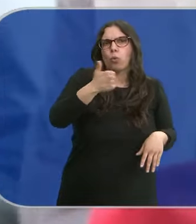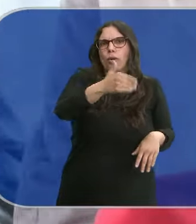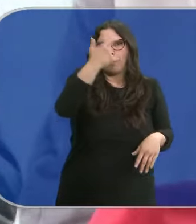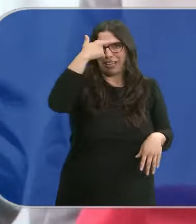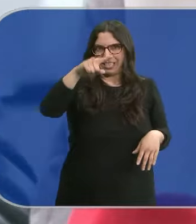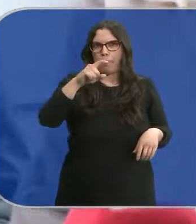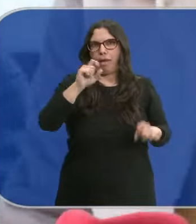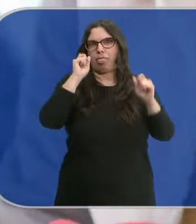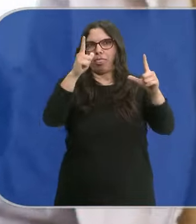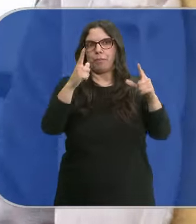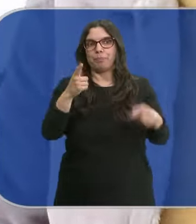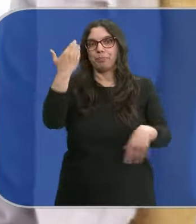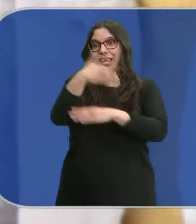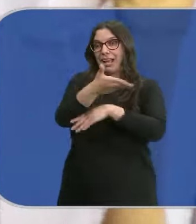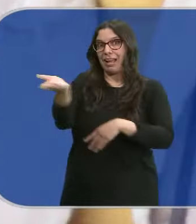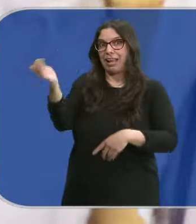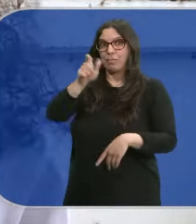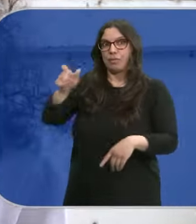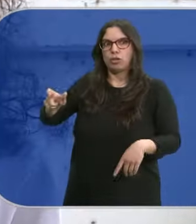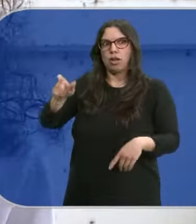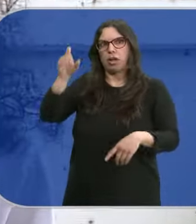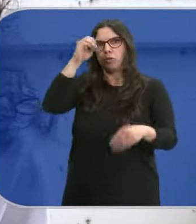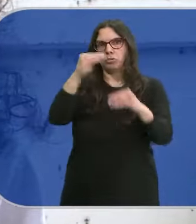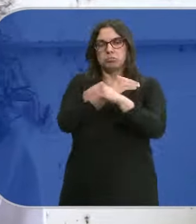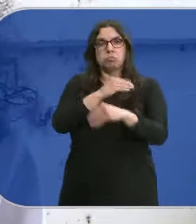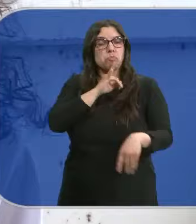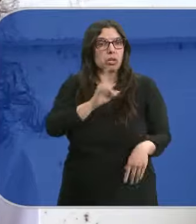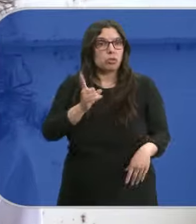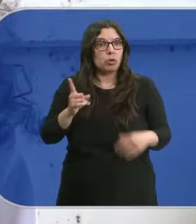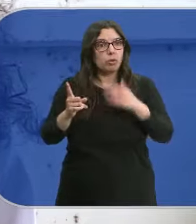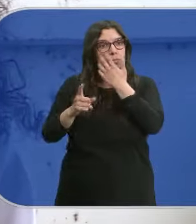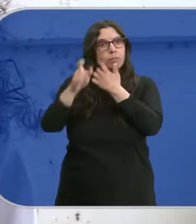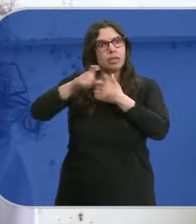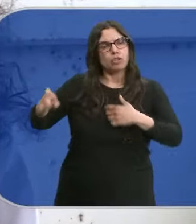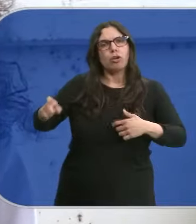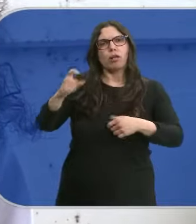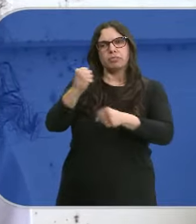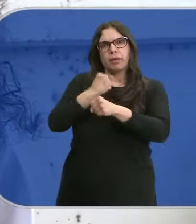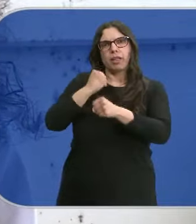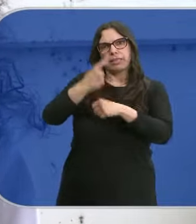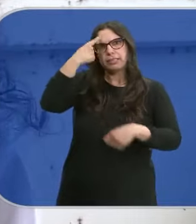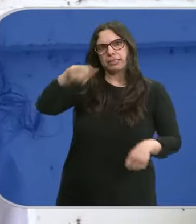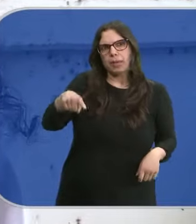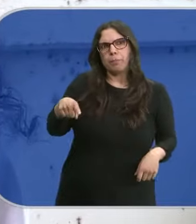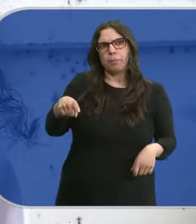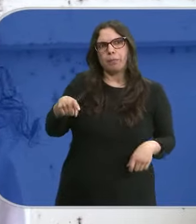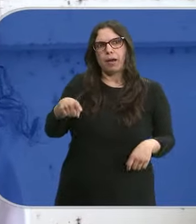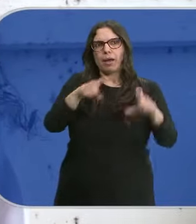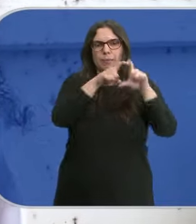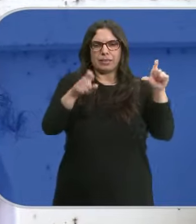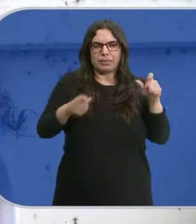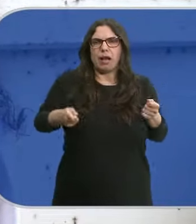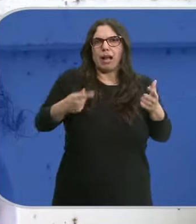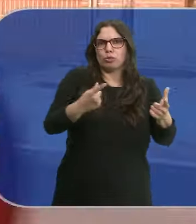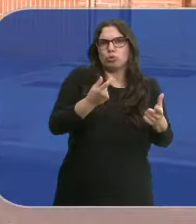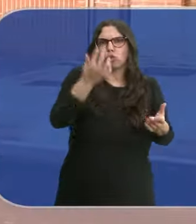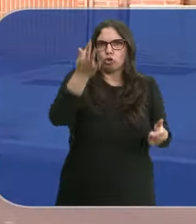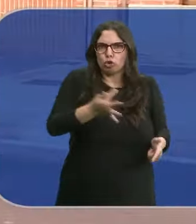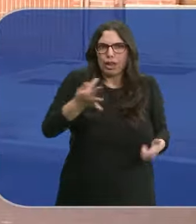cotizaciones. Y en la calle, división de opiniones. No estaría mal que los trabajadores sepan lo que le cuesta la empresa tener un